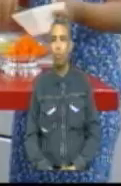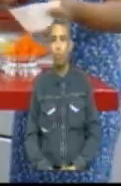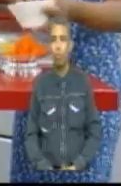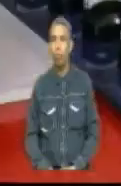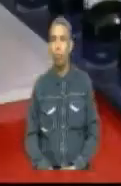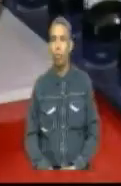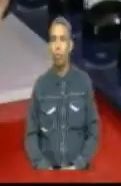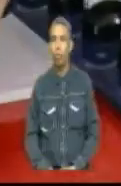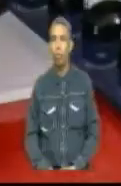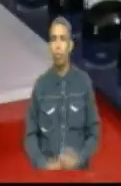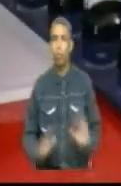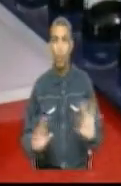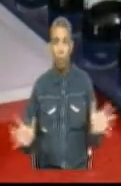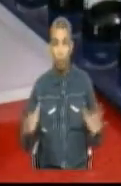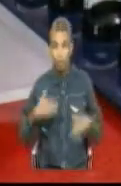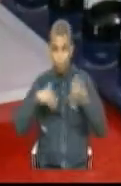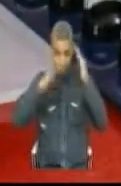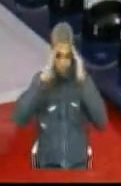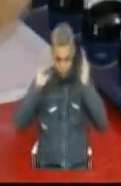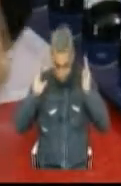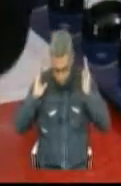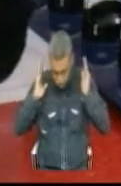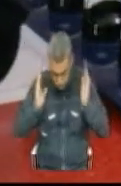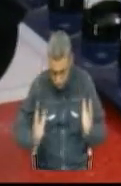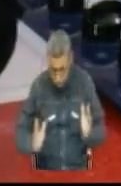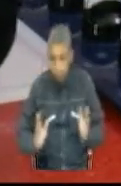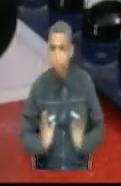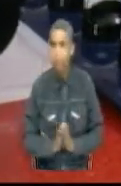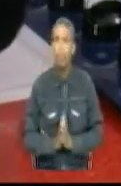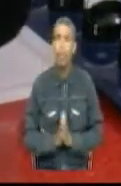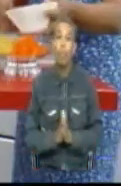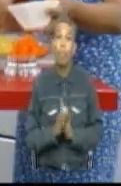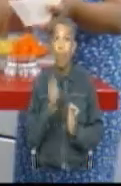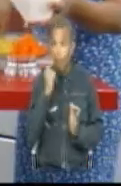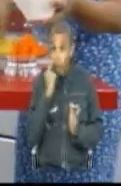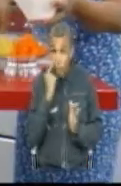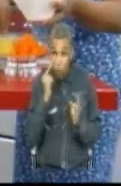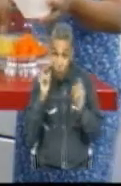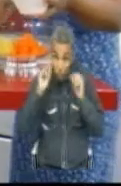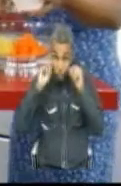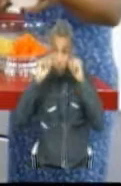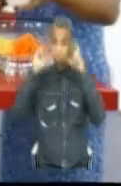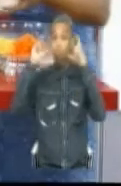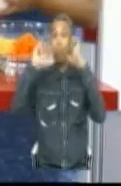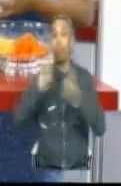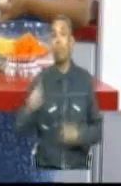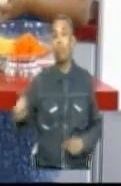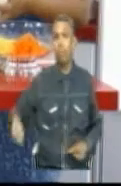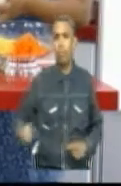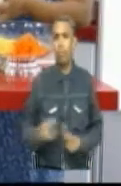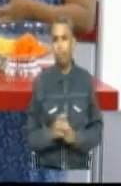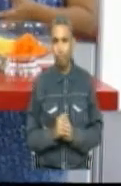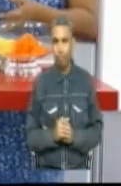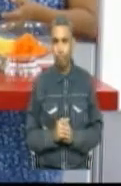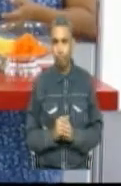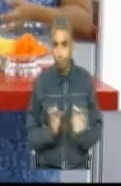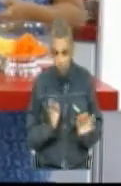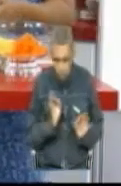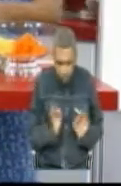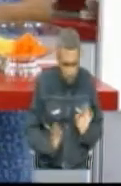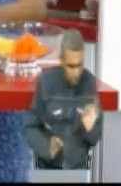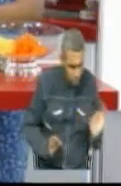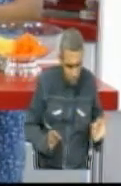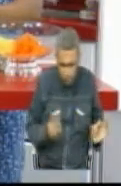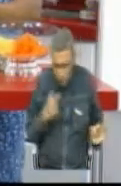estamos aquí los concentrados porque bueno con carrie 7 hay que tener mucho cuidado desde el punto de vista en el que el más mínimo ingrediente